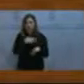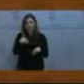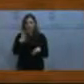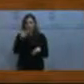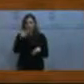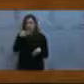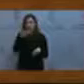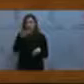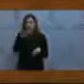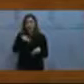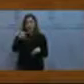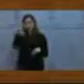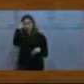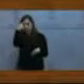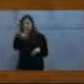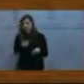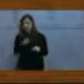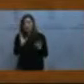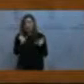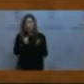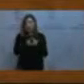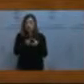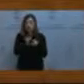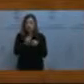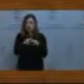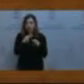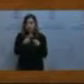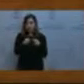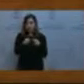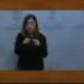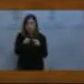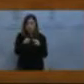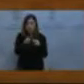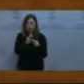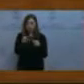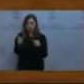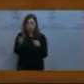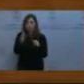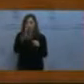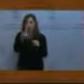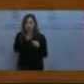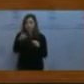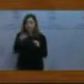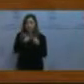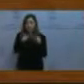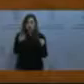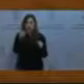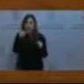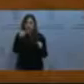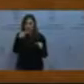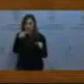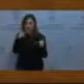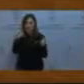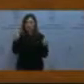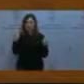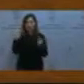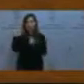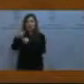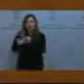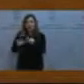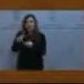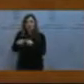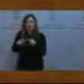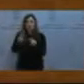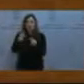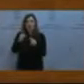y sobre todo lo que queremos que conozcan los estudianos y estudianas, son efectivamente qué consecuencias y efectos va a tener esa prórroga presupuestaria en